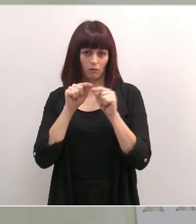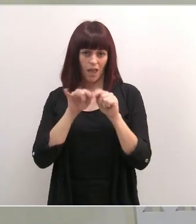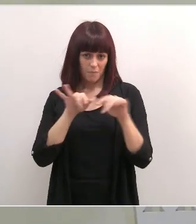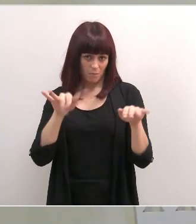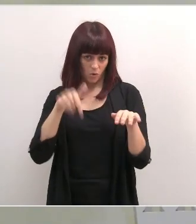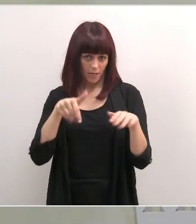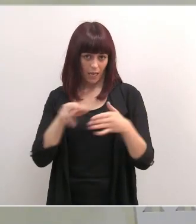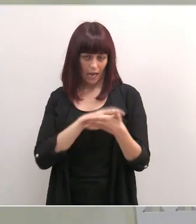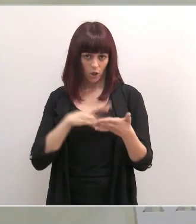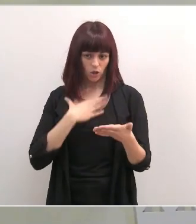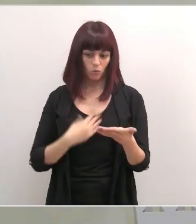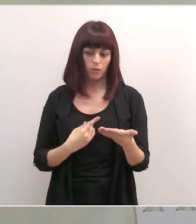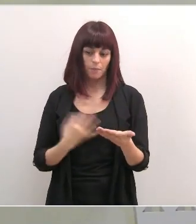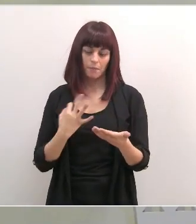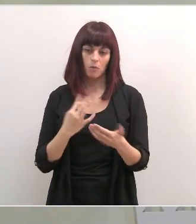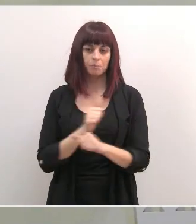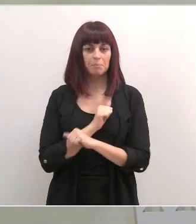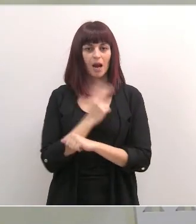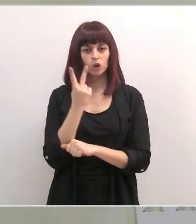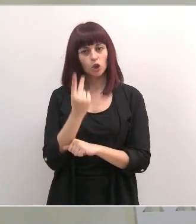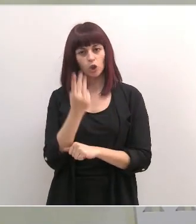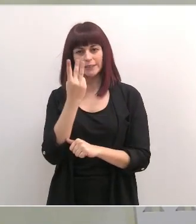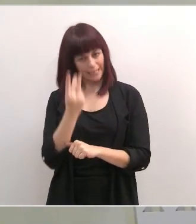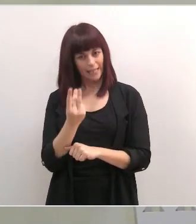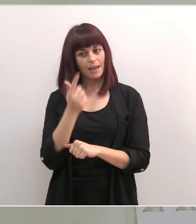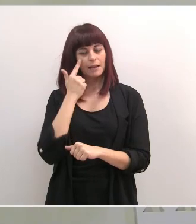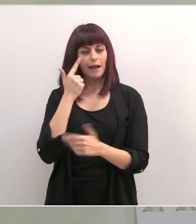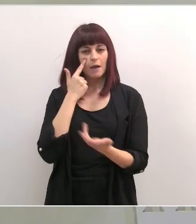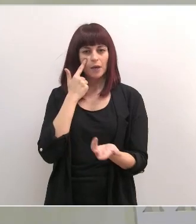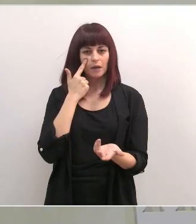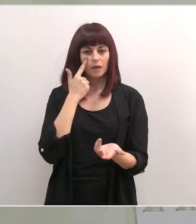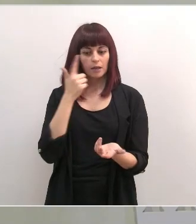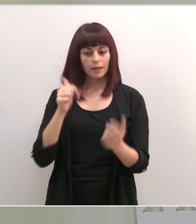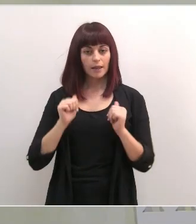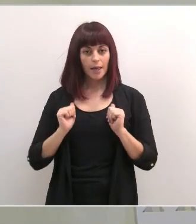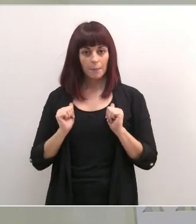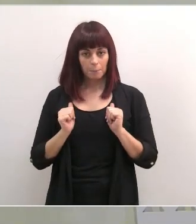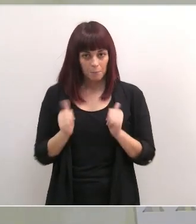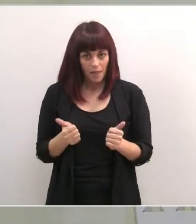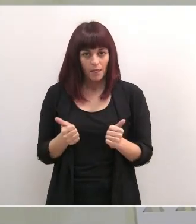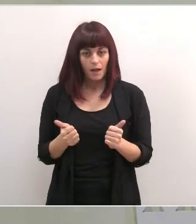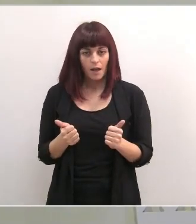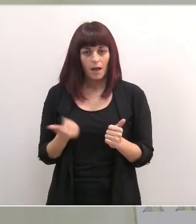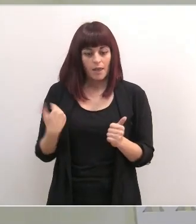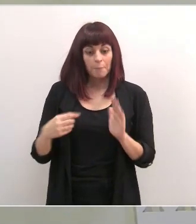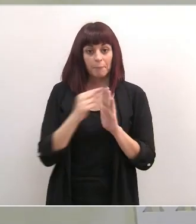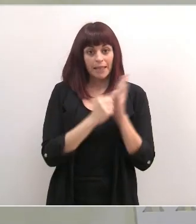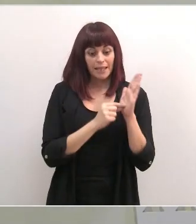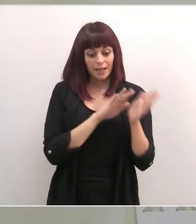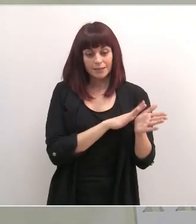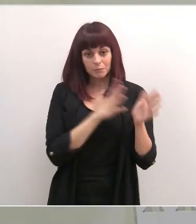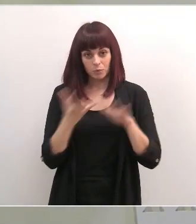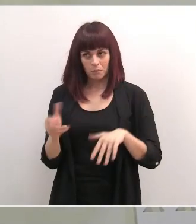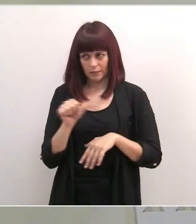región. Yo creo que vamos a tener que esperar 2 o 3 días para ver si efectivamente empiezan a tomar relevancia las medidas que se pusieron ya hace